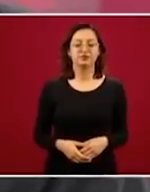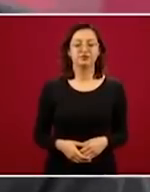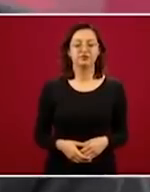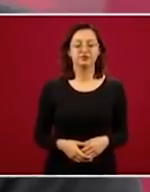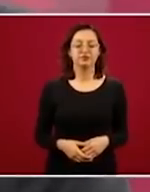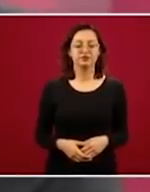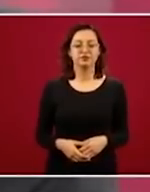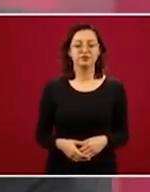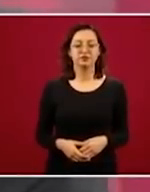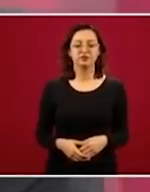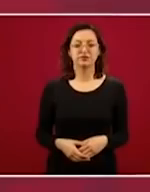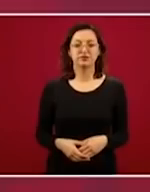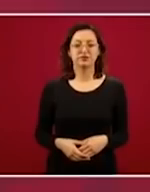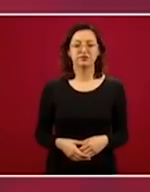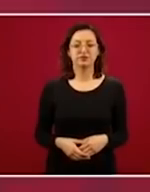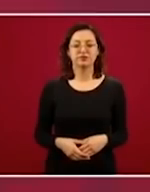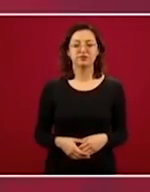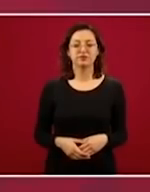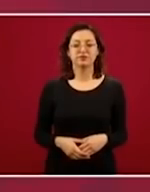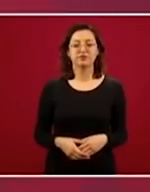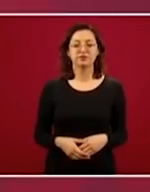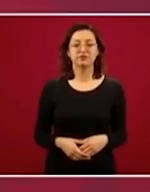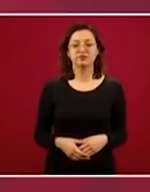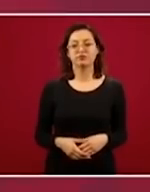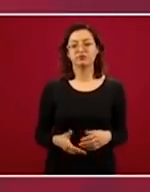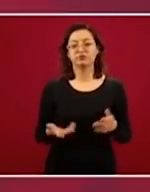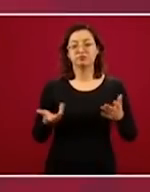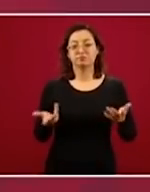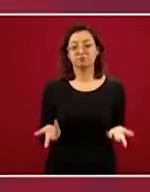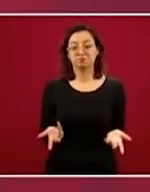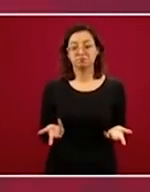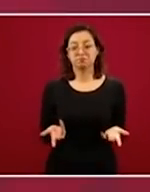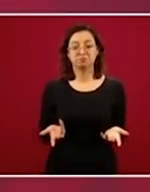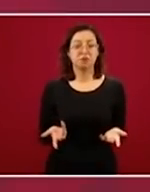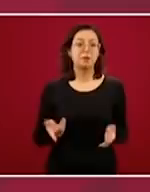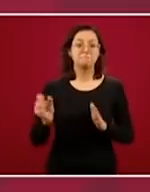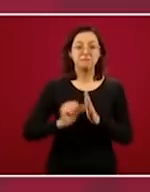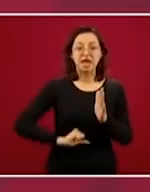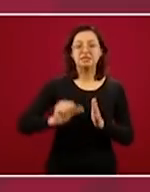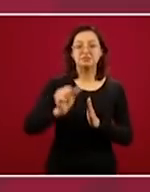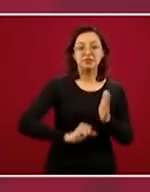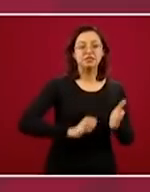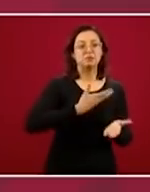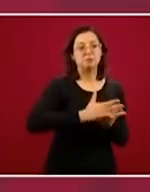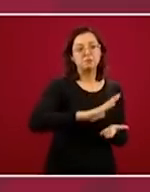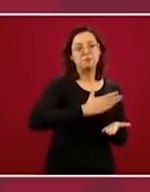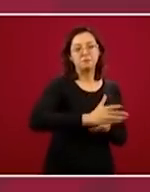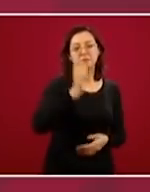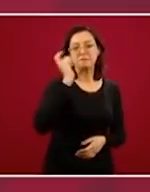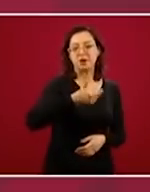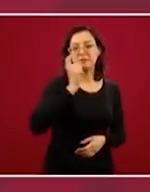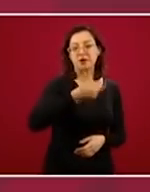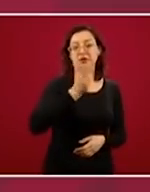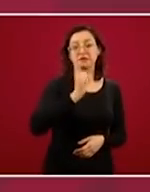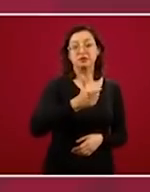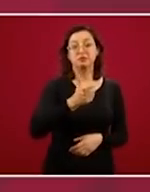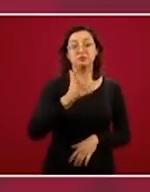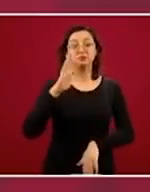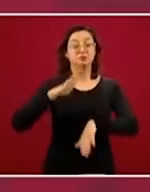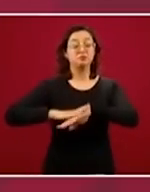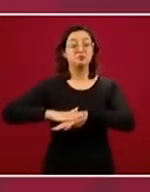se tenía que pagar colegiatura sobre todo en el